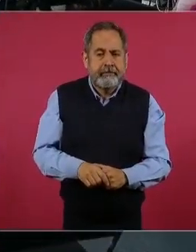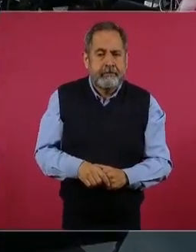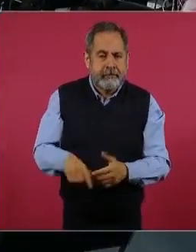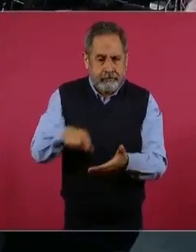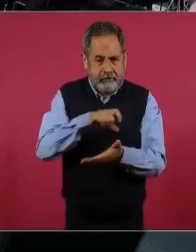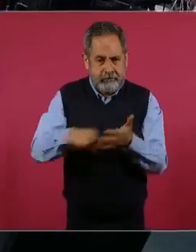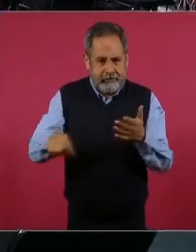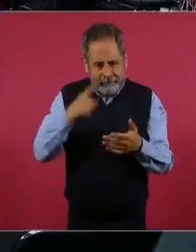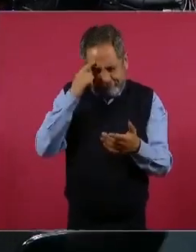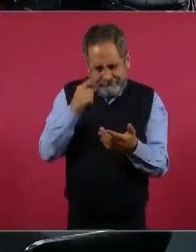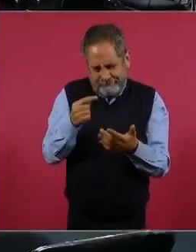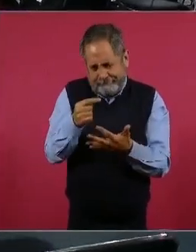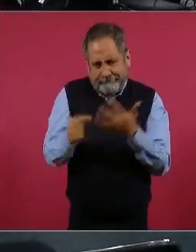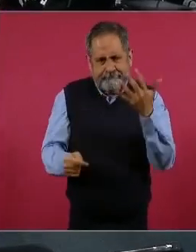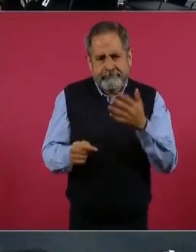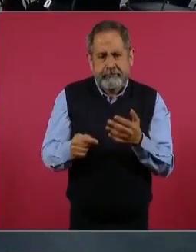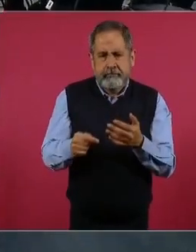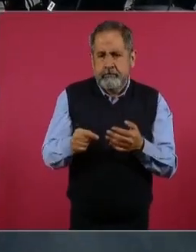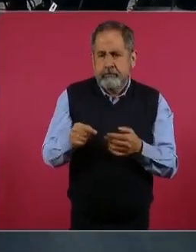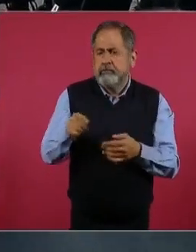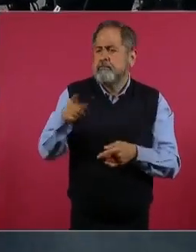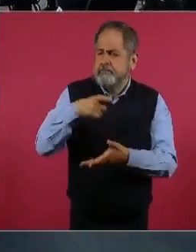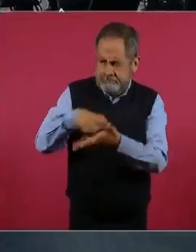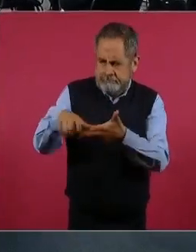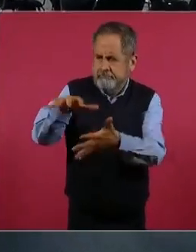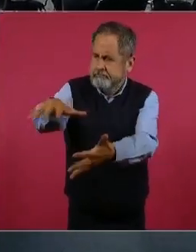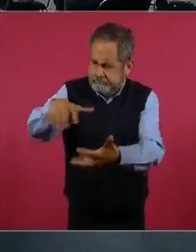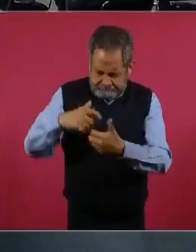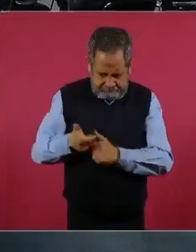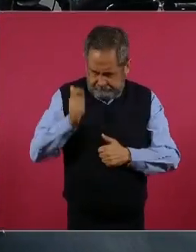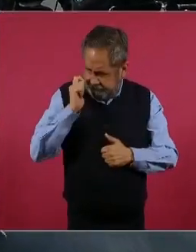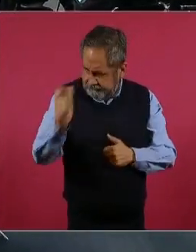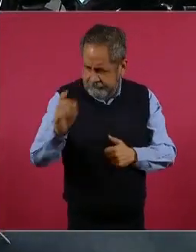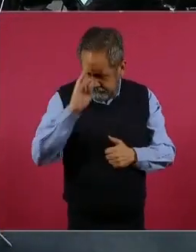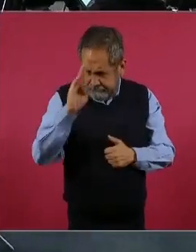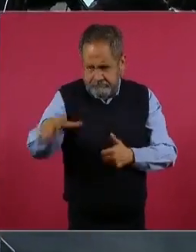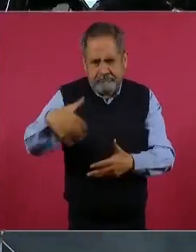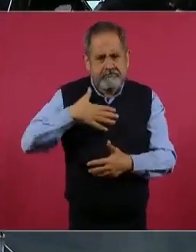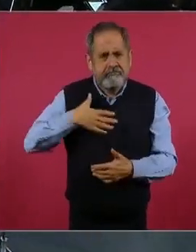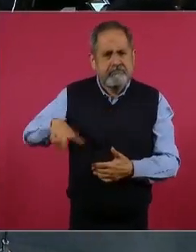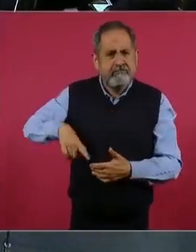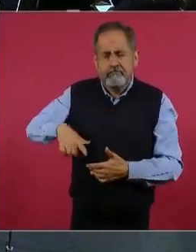de básicos con precio de garantía ayuda al productor,